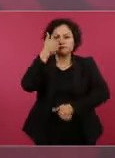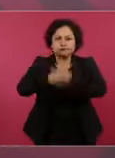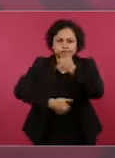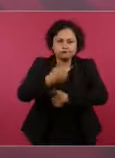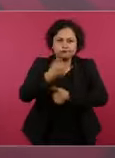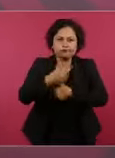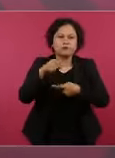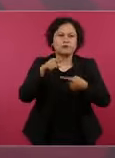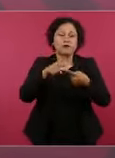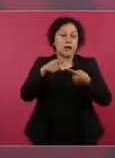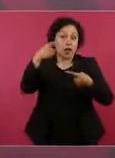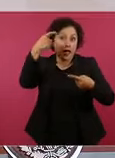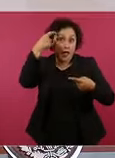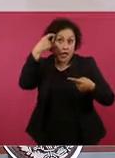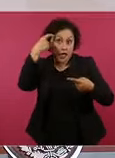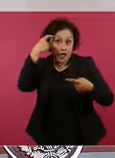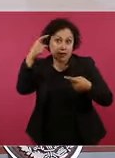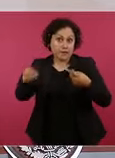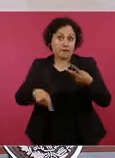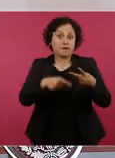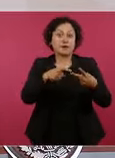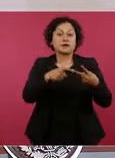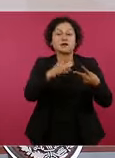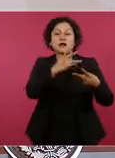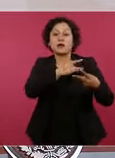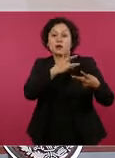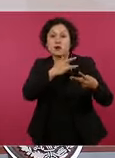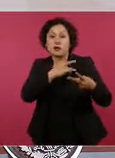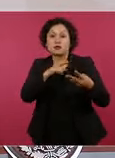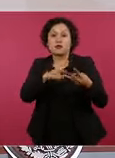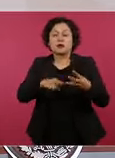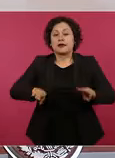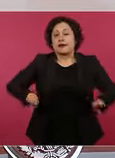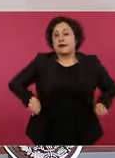cabeza, corazón y carácter.